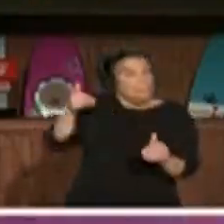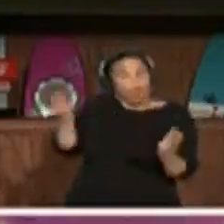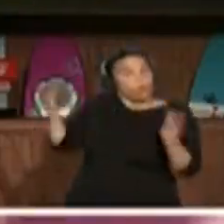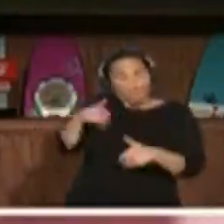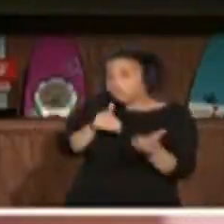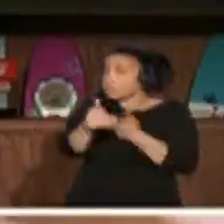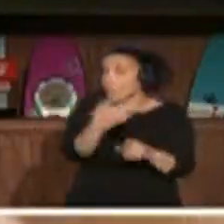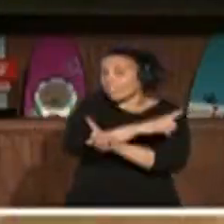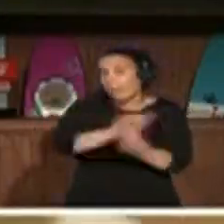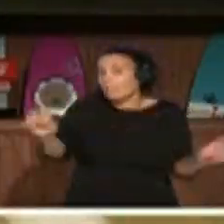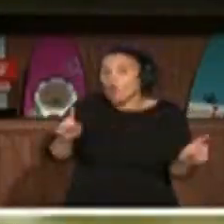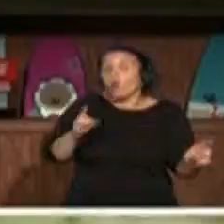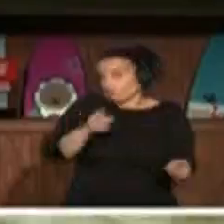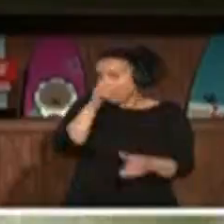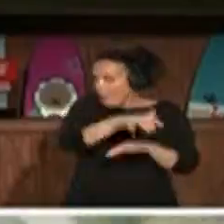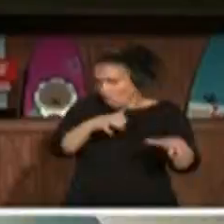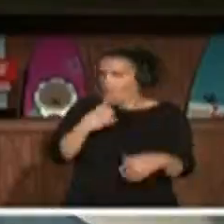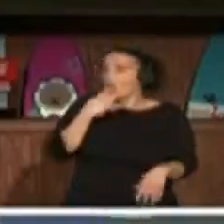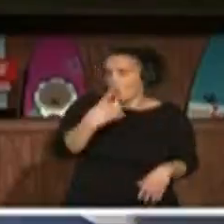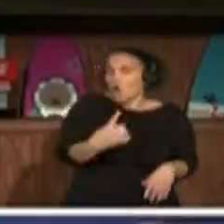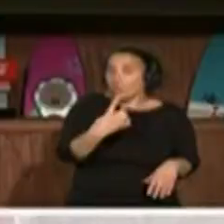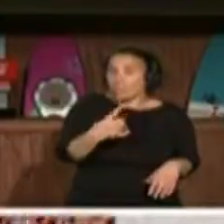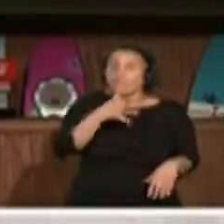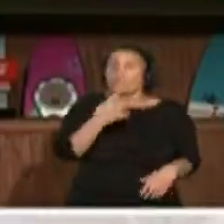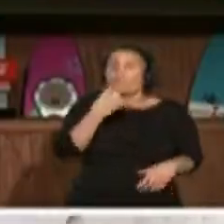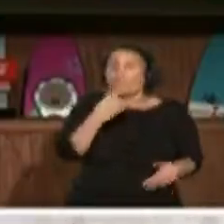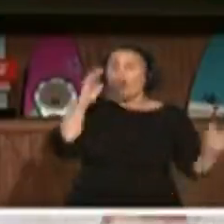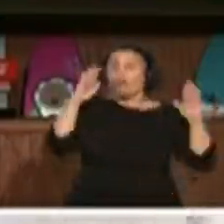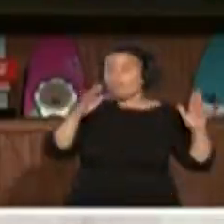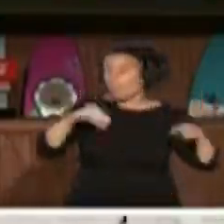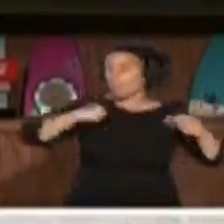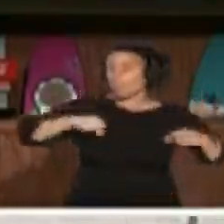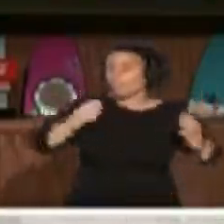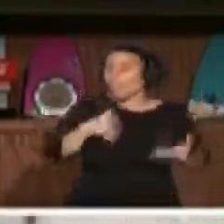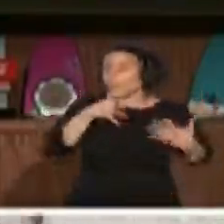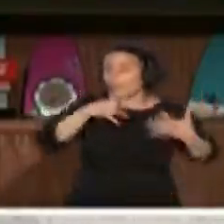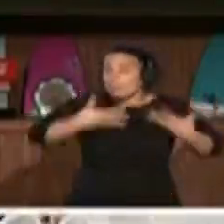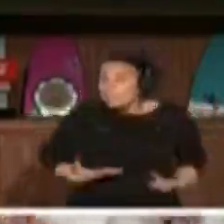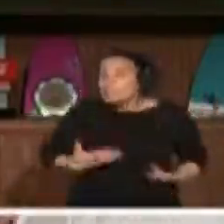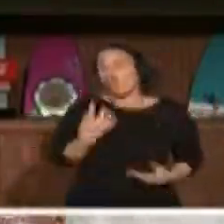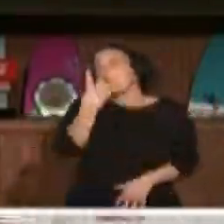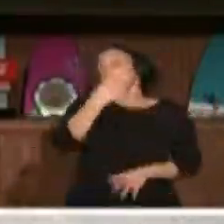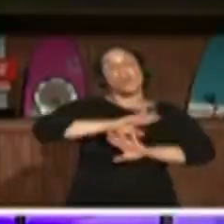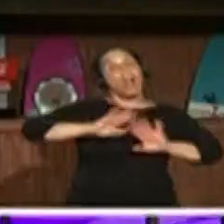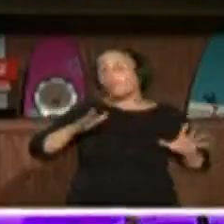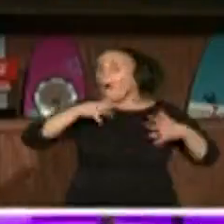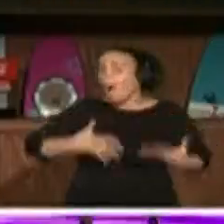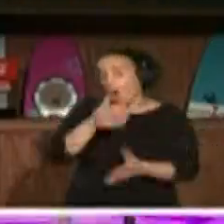dice mucha gente. Yo digo vive el momento, porque es que solo hay un presente.